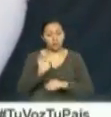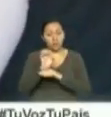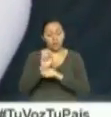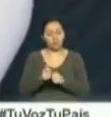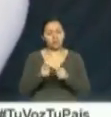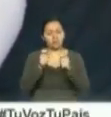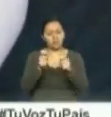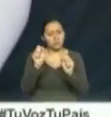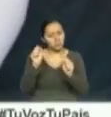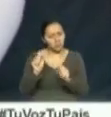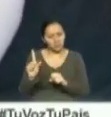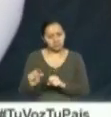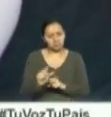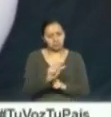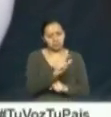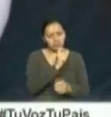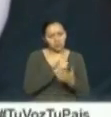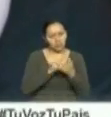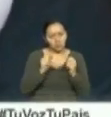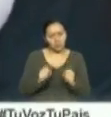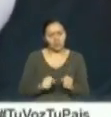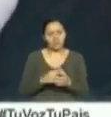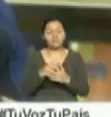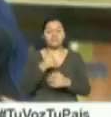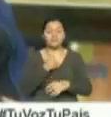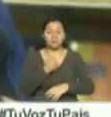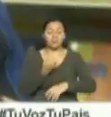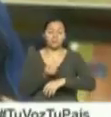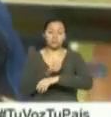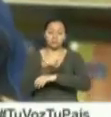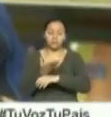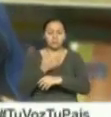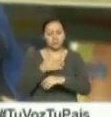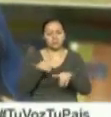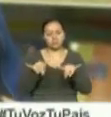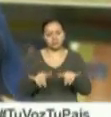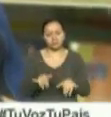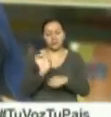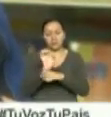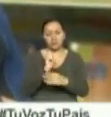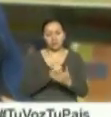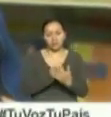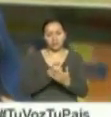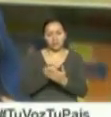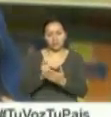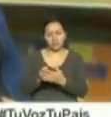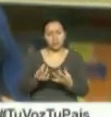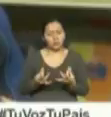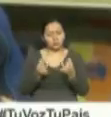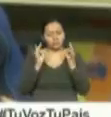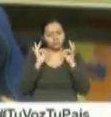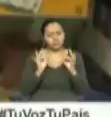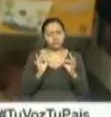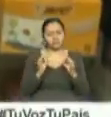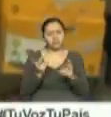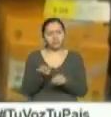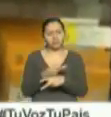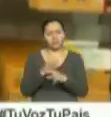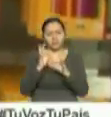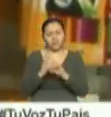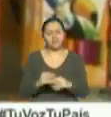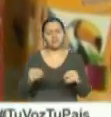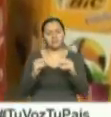al alcance de todos los bolsillos. Yo recomendaría que se queden aquí porque tenemos productos de muy buena calidad,